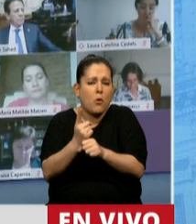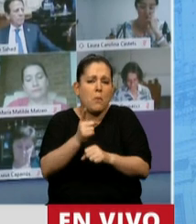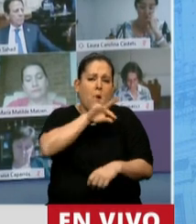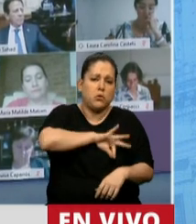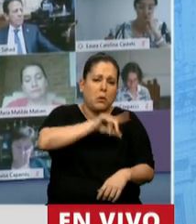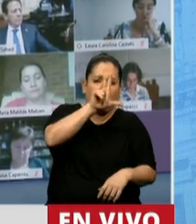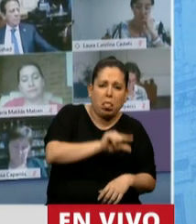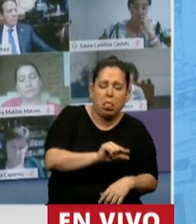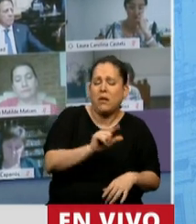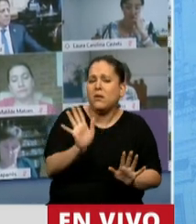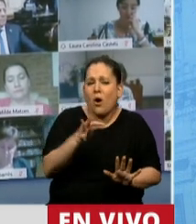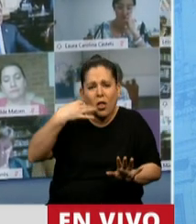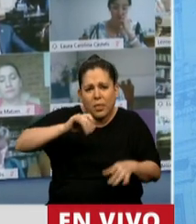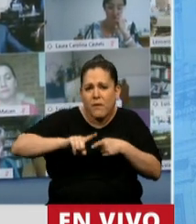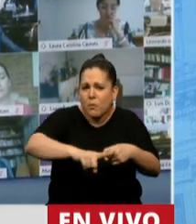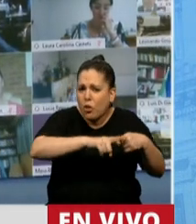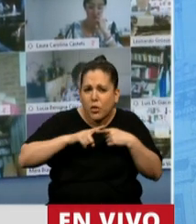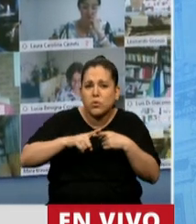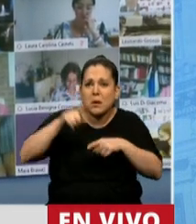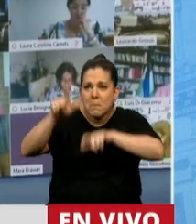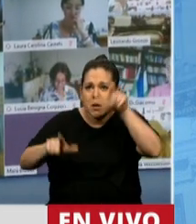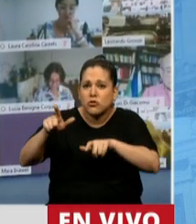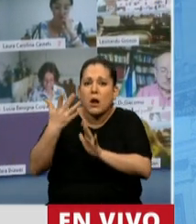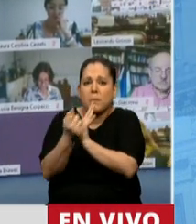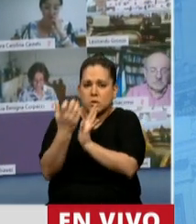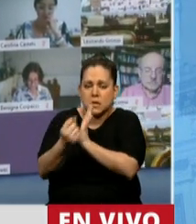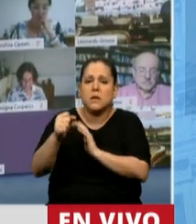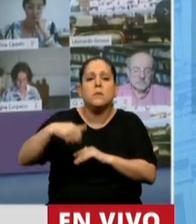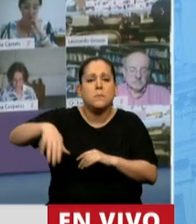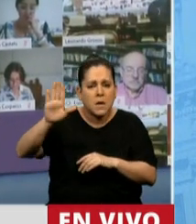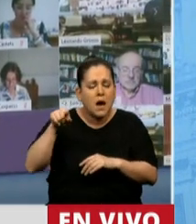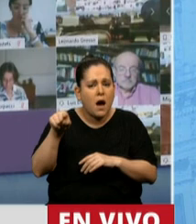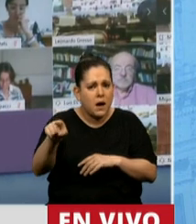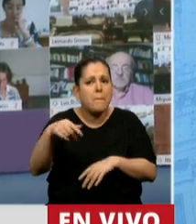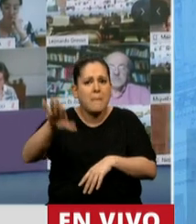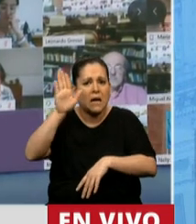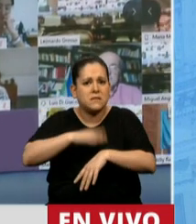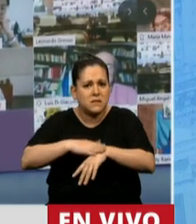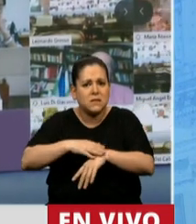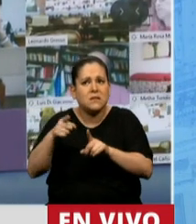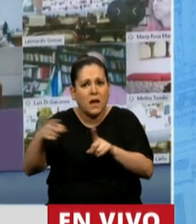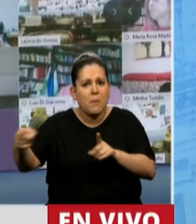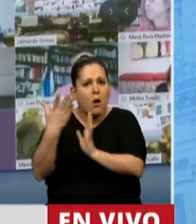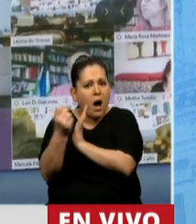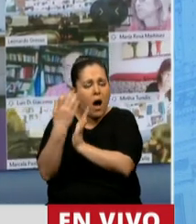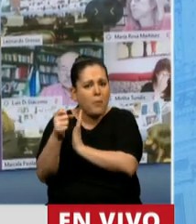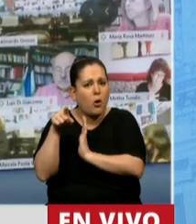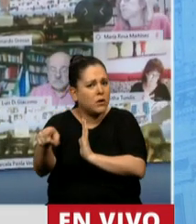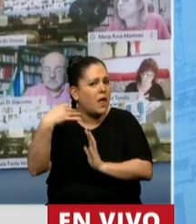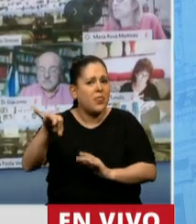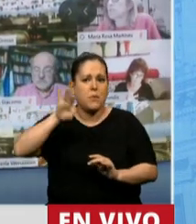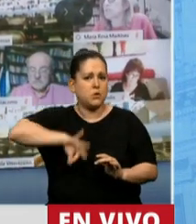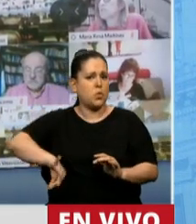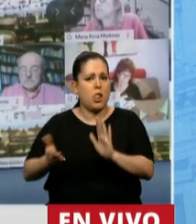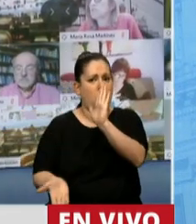saberes discutamos estas cosas quies más aportar y pors tiempo de teneres